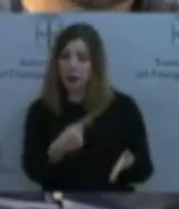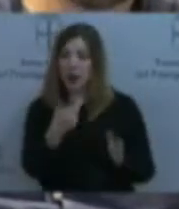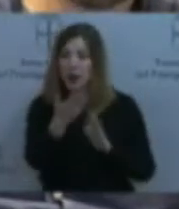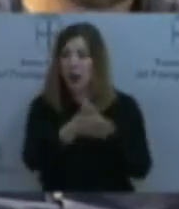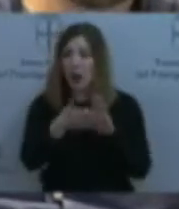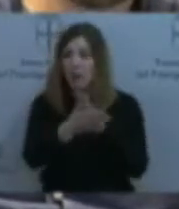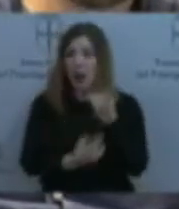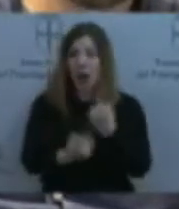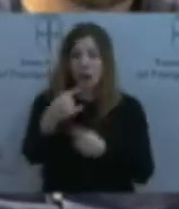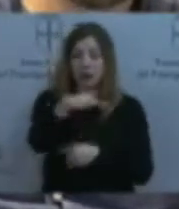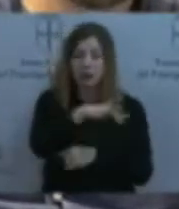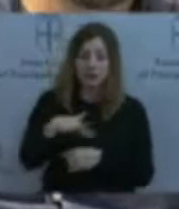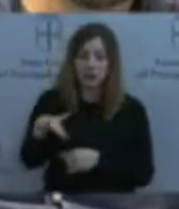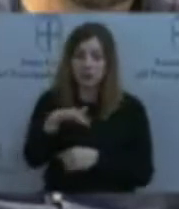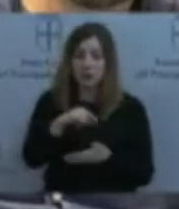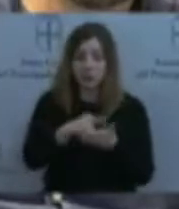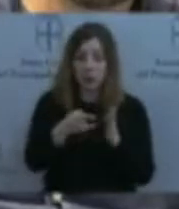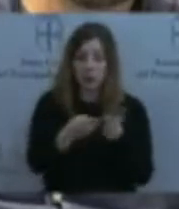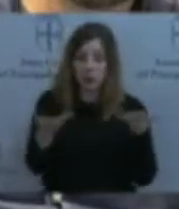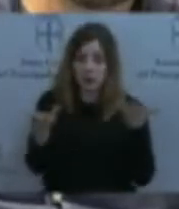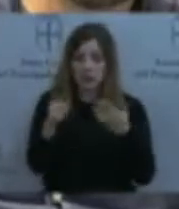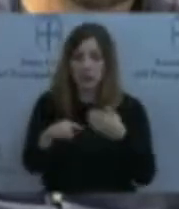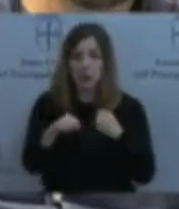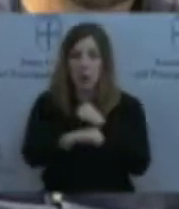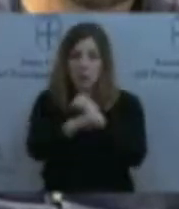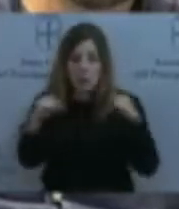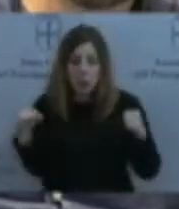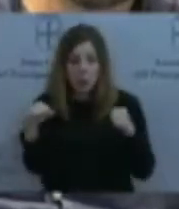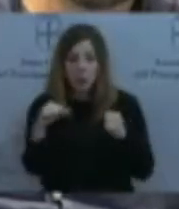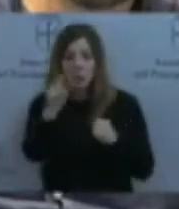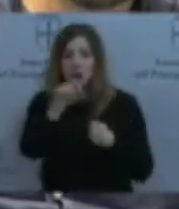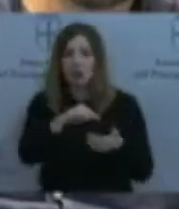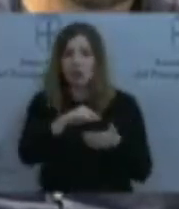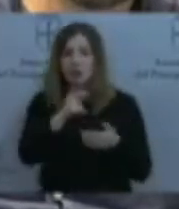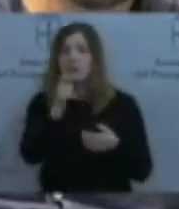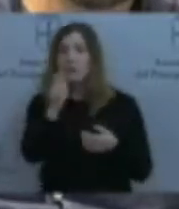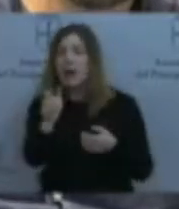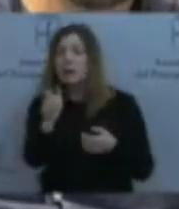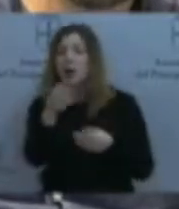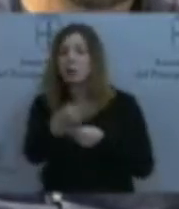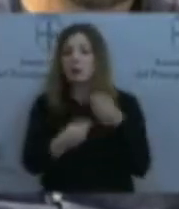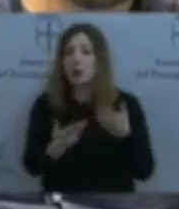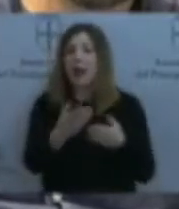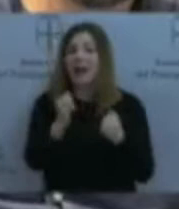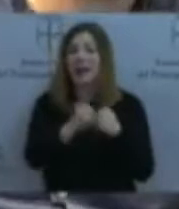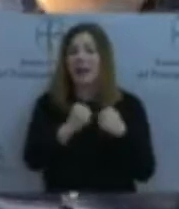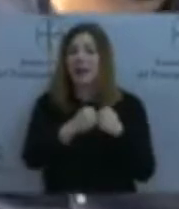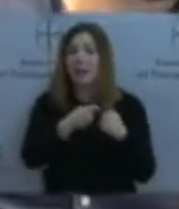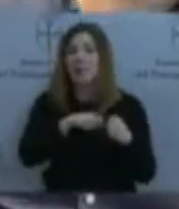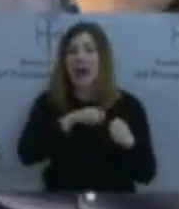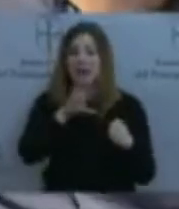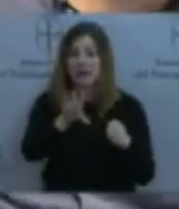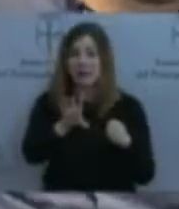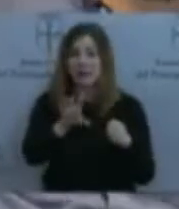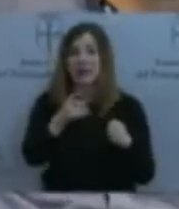como en el de consolidación, el término que se utiliza es el de caliza del país. Nos valdría caliza del país si se refiriera a Asturias, como